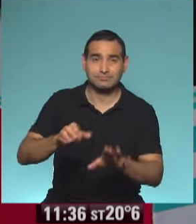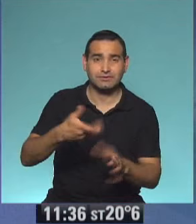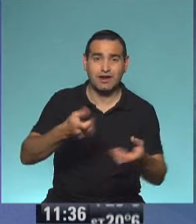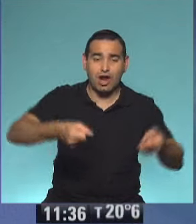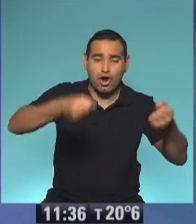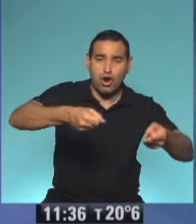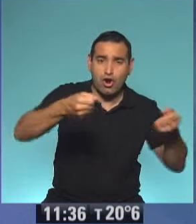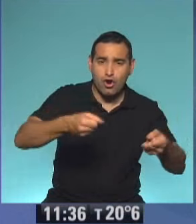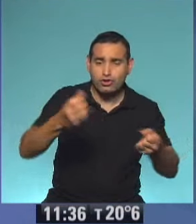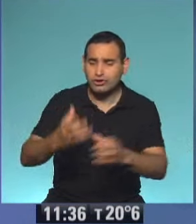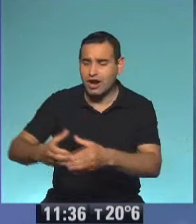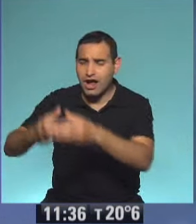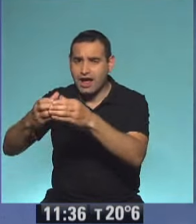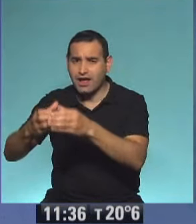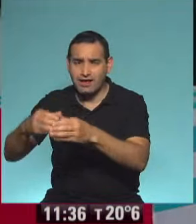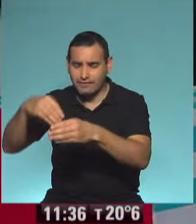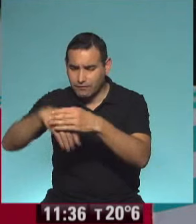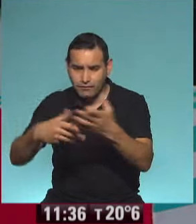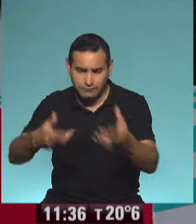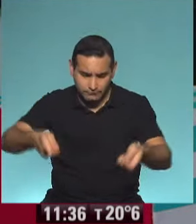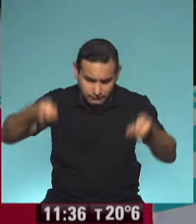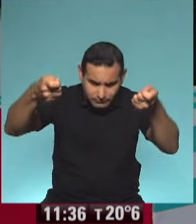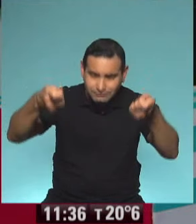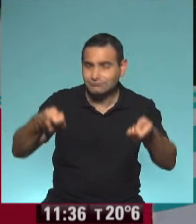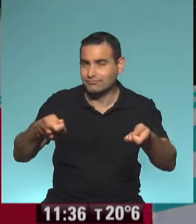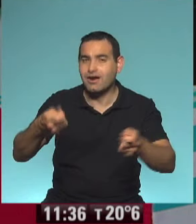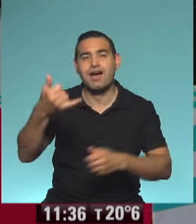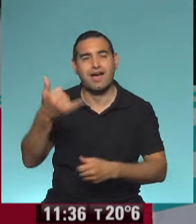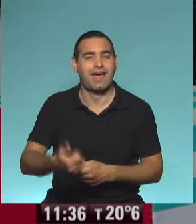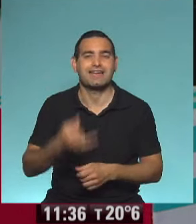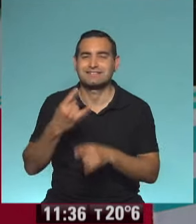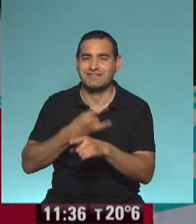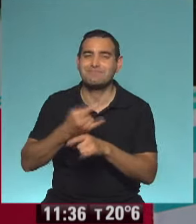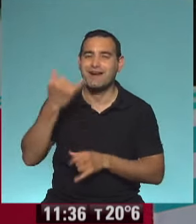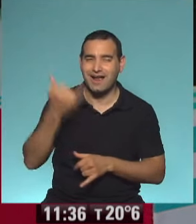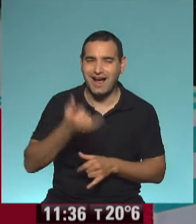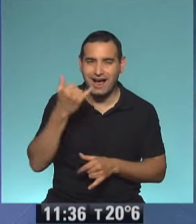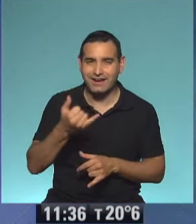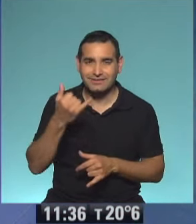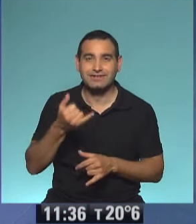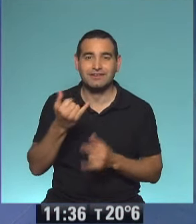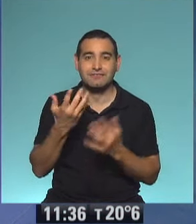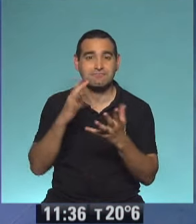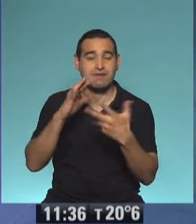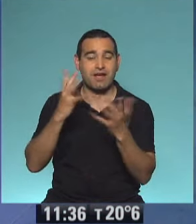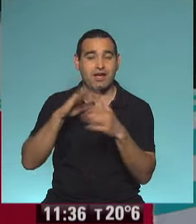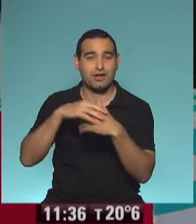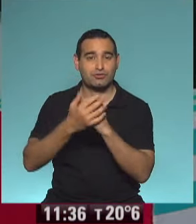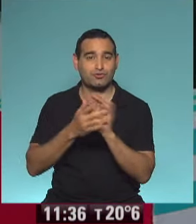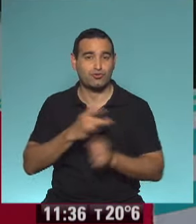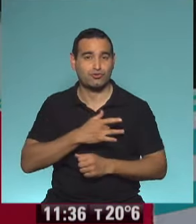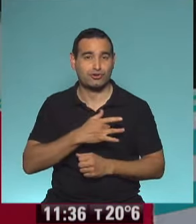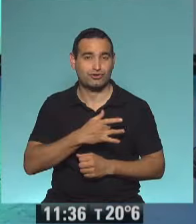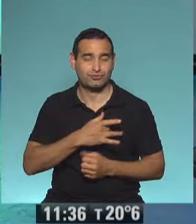ni dentro del jarrito, ni debajo de la fuente. Está, aunque invisible, entre las manos... y el